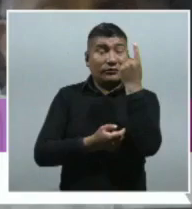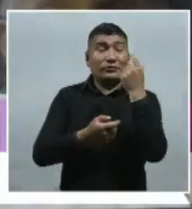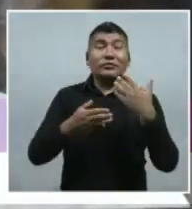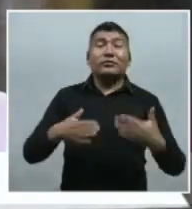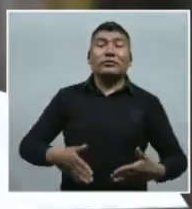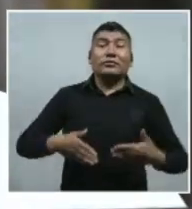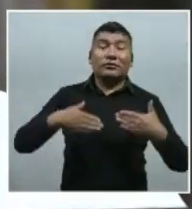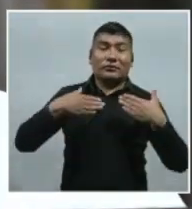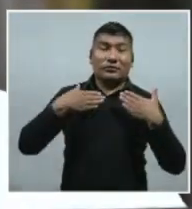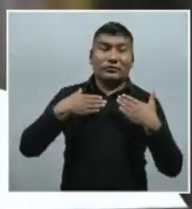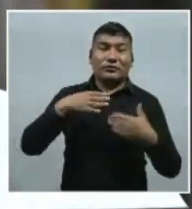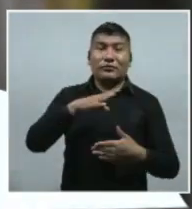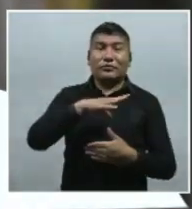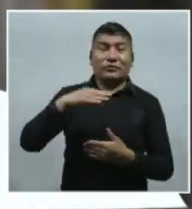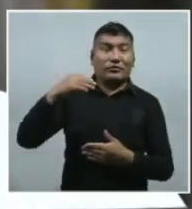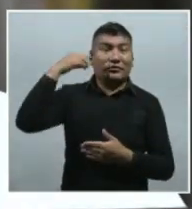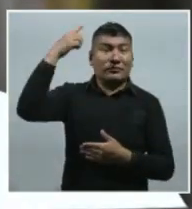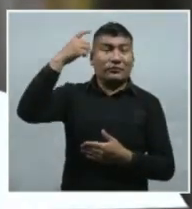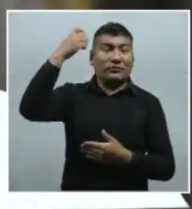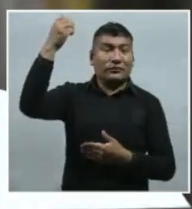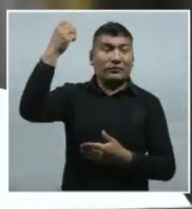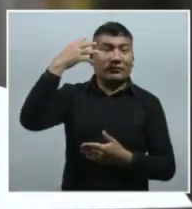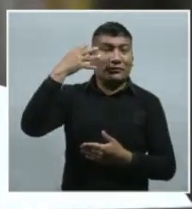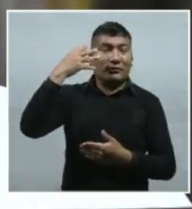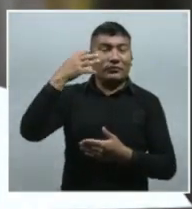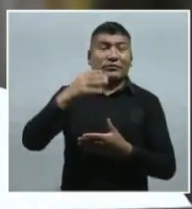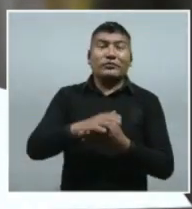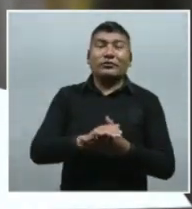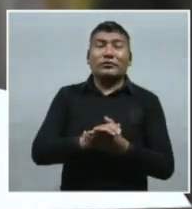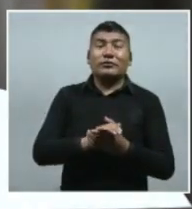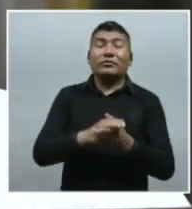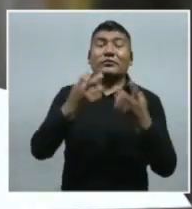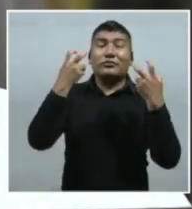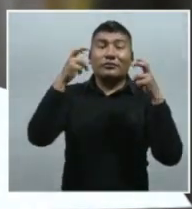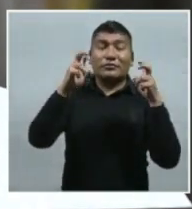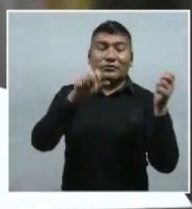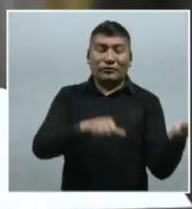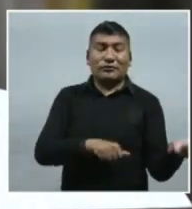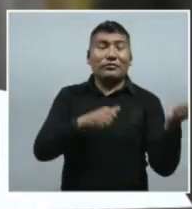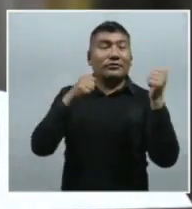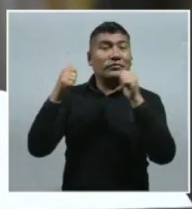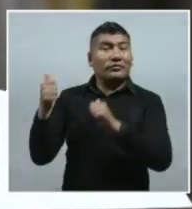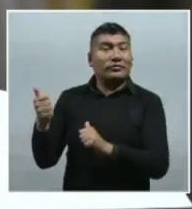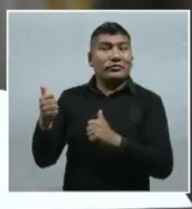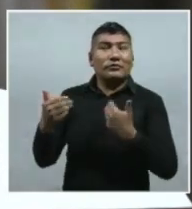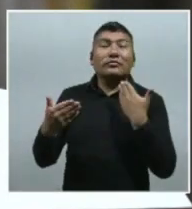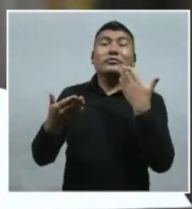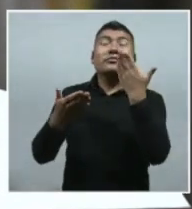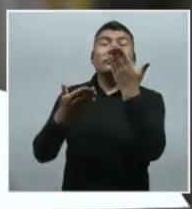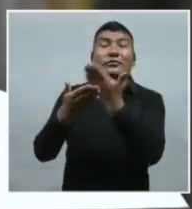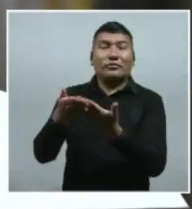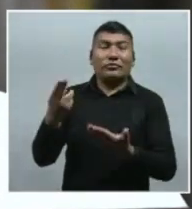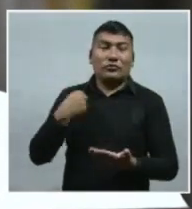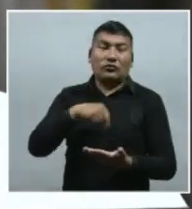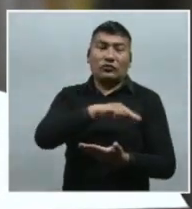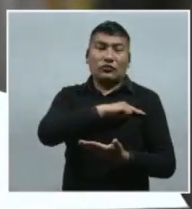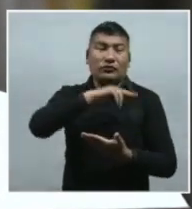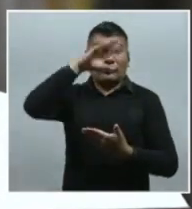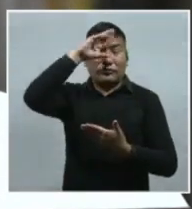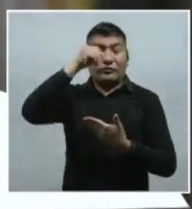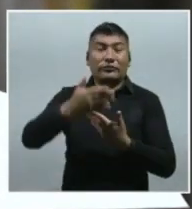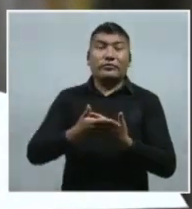vida de la gracia por el bautismo Llegamos a ser hijos de